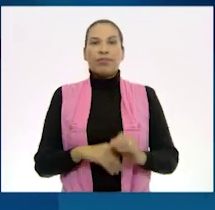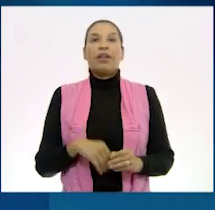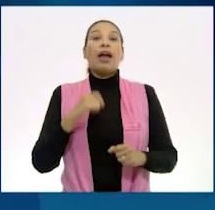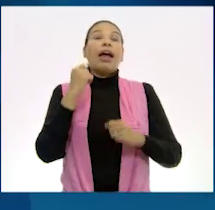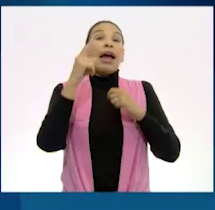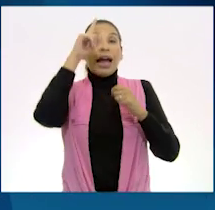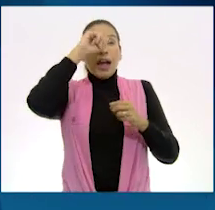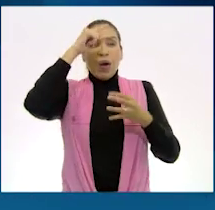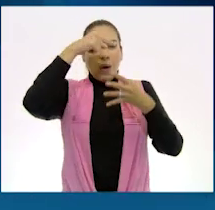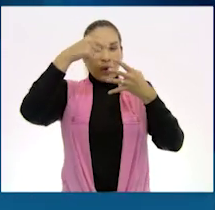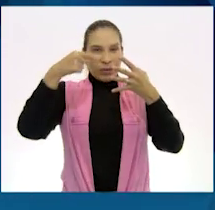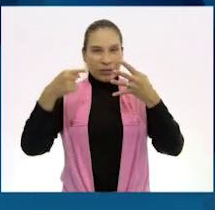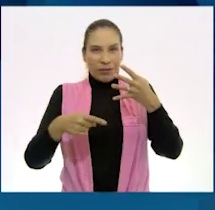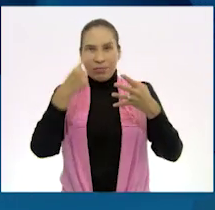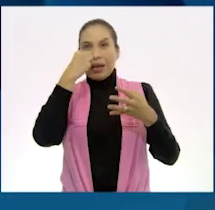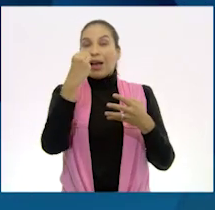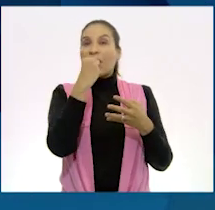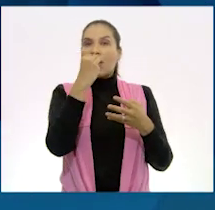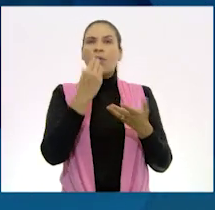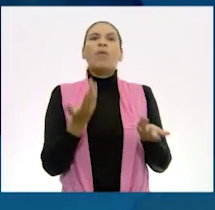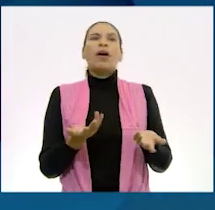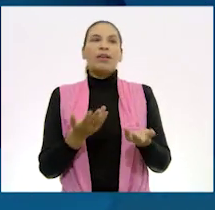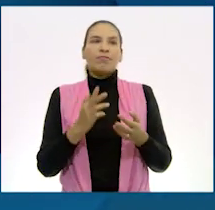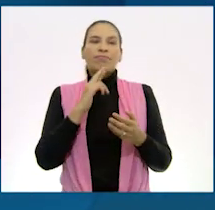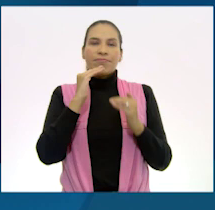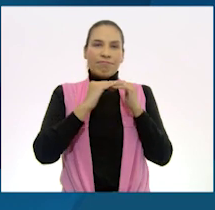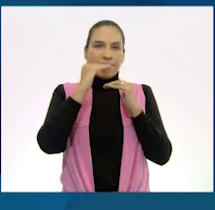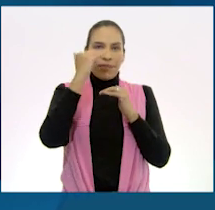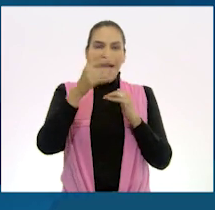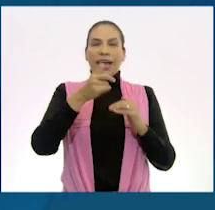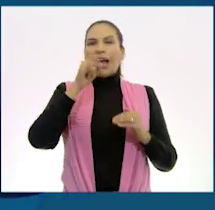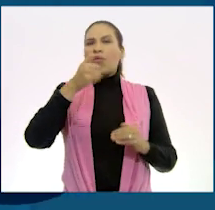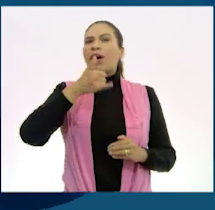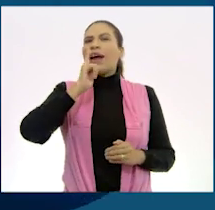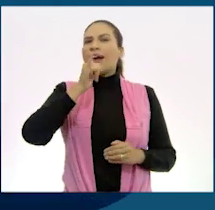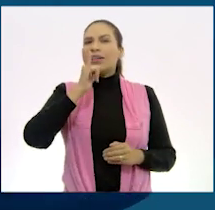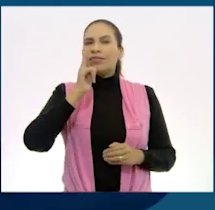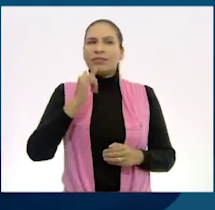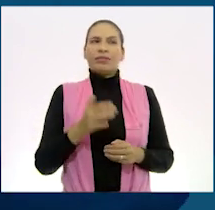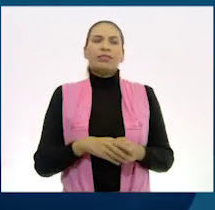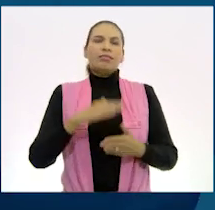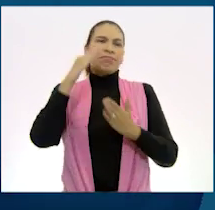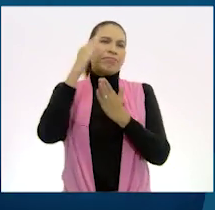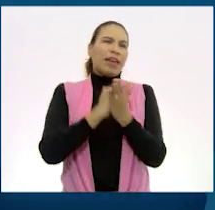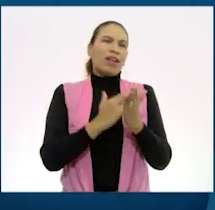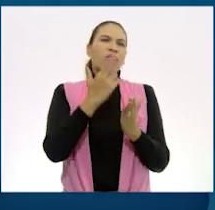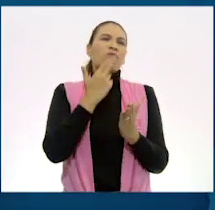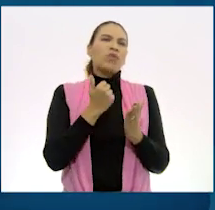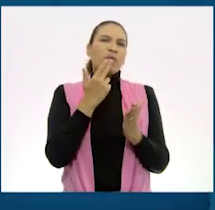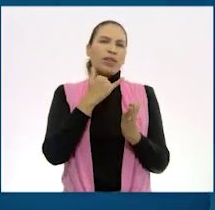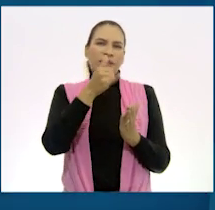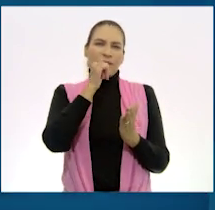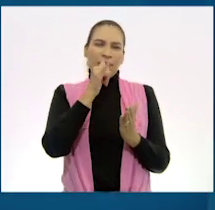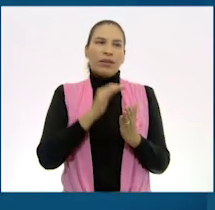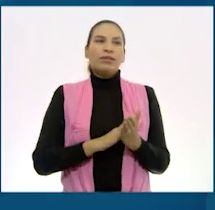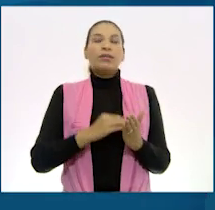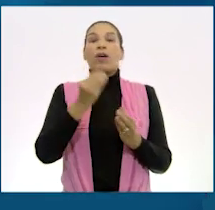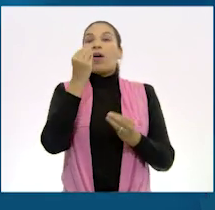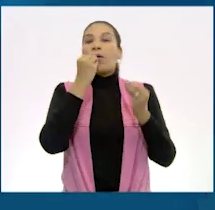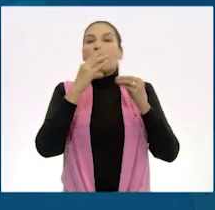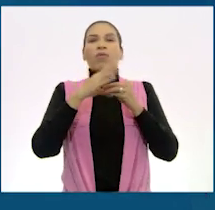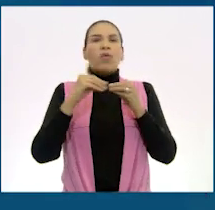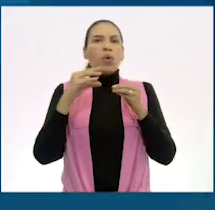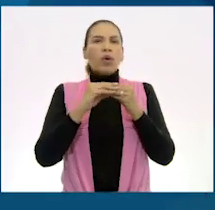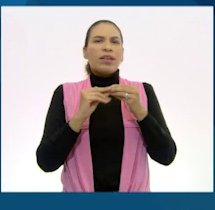Algunas recomendaciones de alimentación son: incrementar el consumo de agua natural y reducir el de bebidas azucaradas. Ingerir frutas y